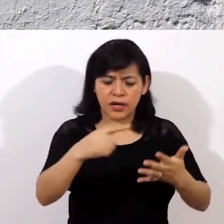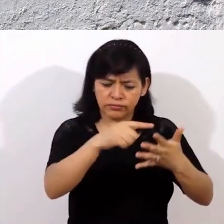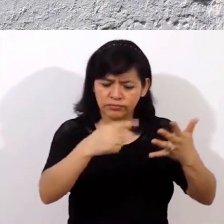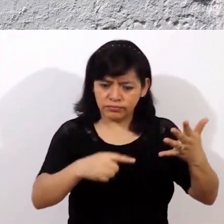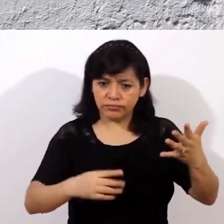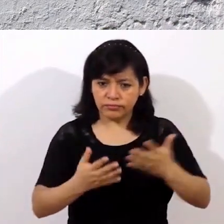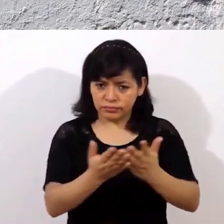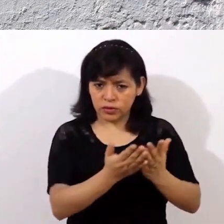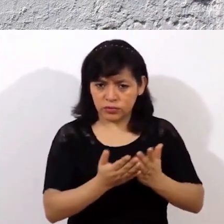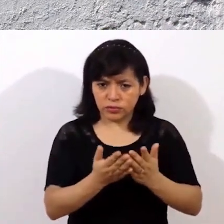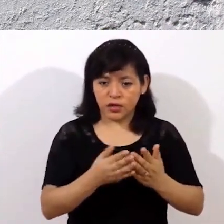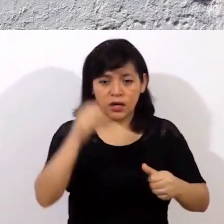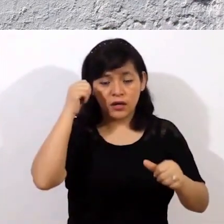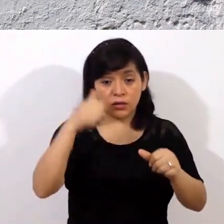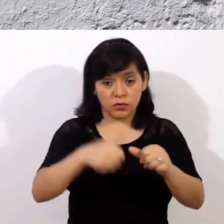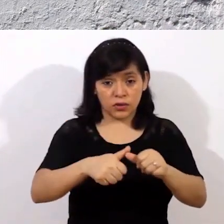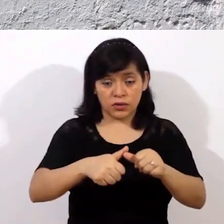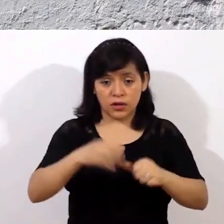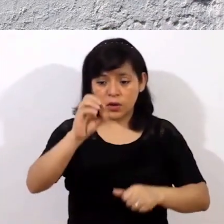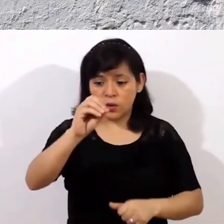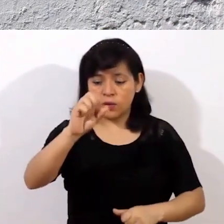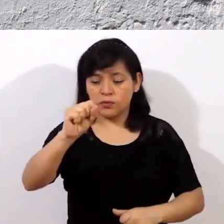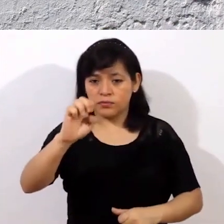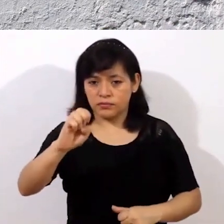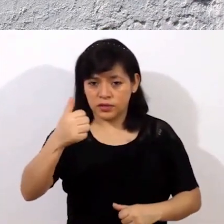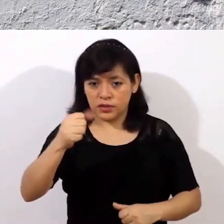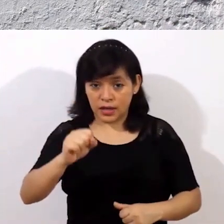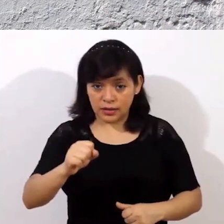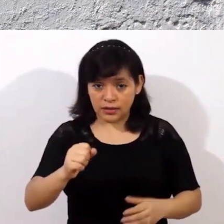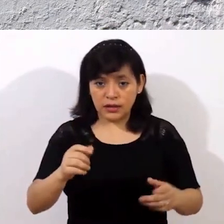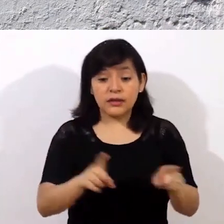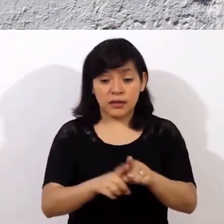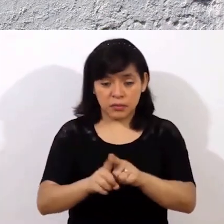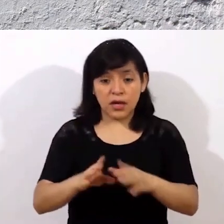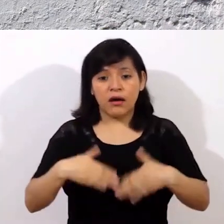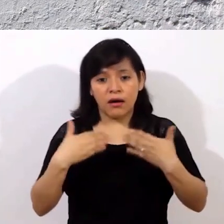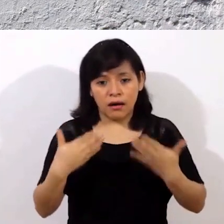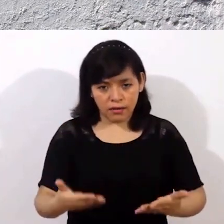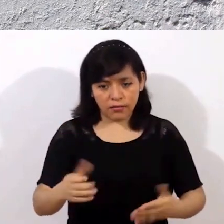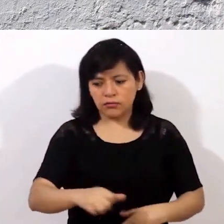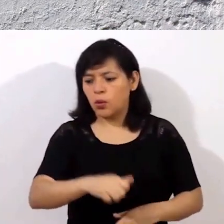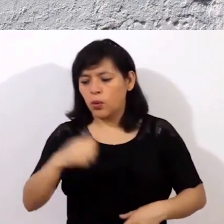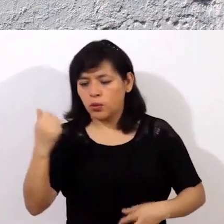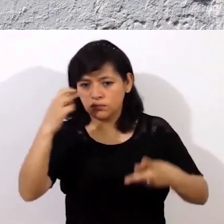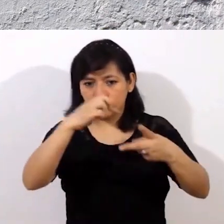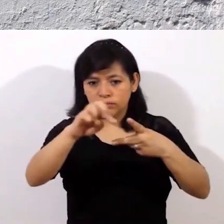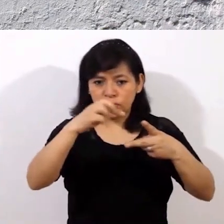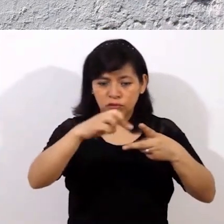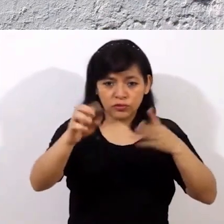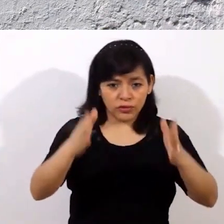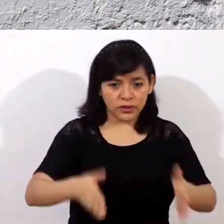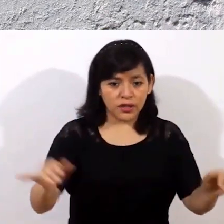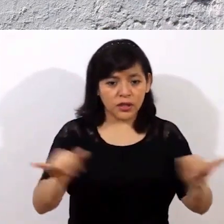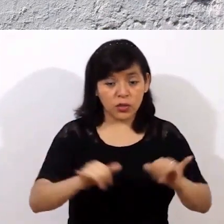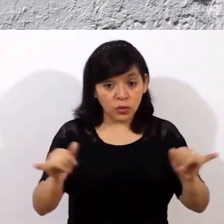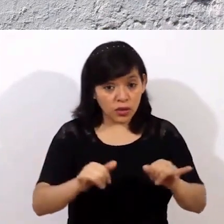considerar. No olvides también que Oseas es un profeta que tiene otros colegas también profetizando